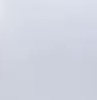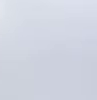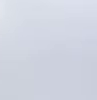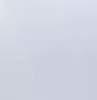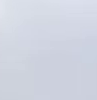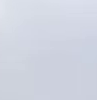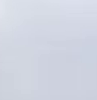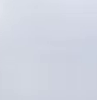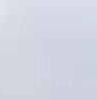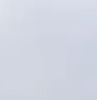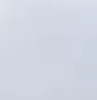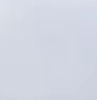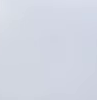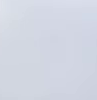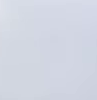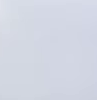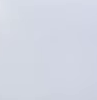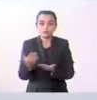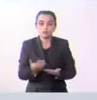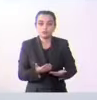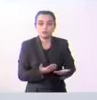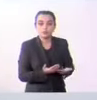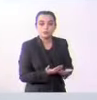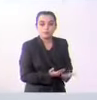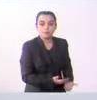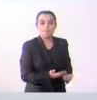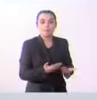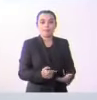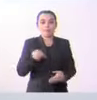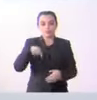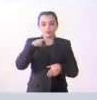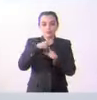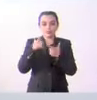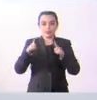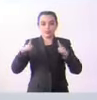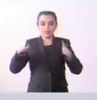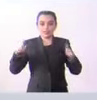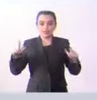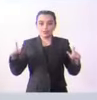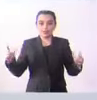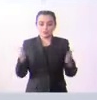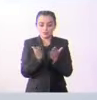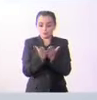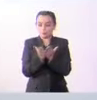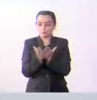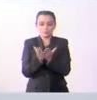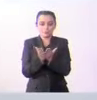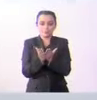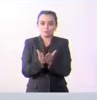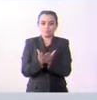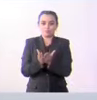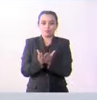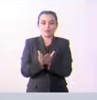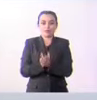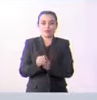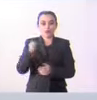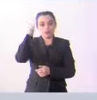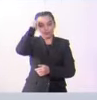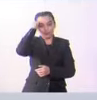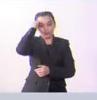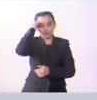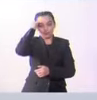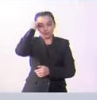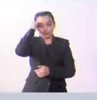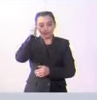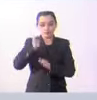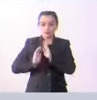Sean todos y todas bienvenidas a una clase más de lenguaje y literatura en la que abordaremos el cuento realista, una de las